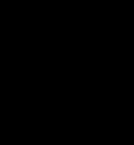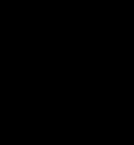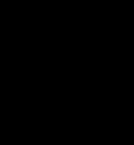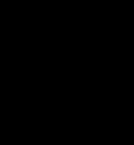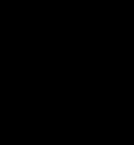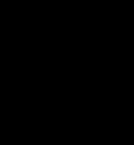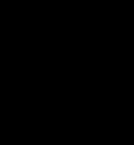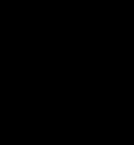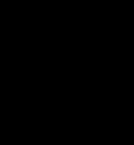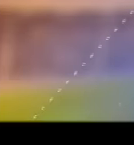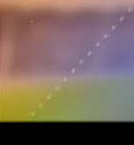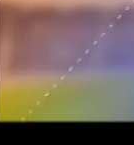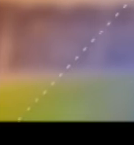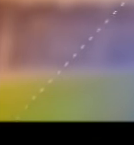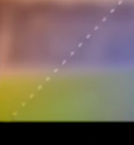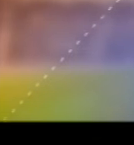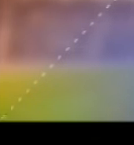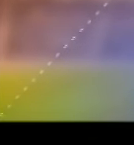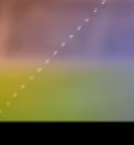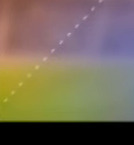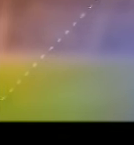más.